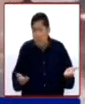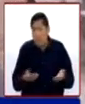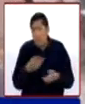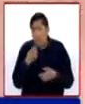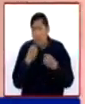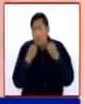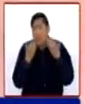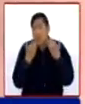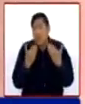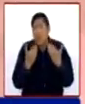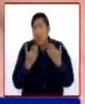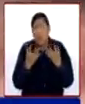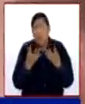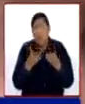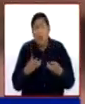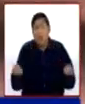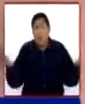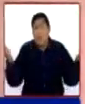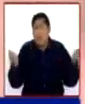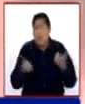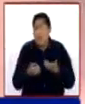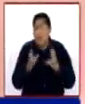Me ha dicho gracias.